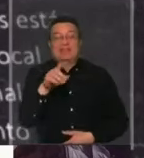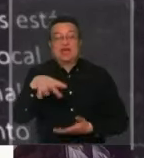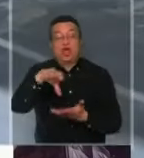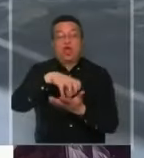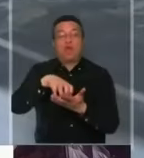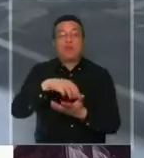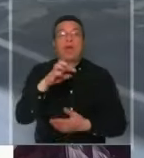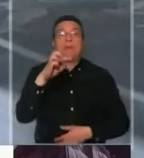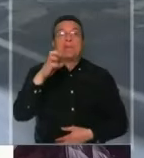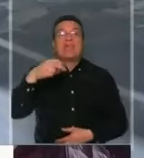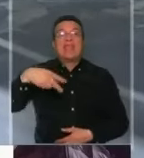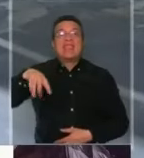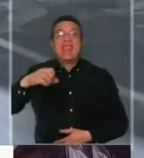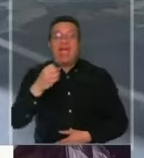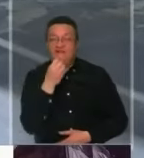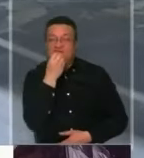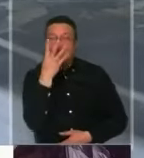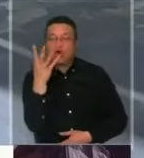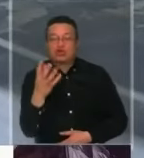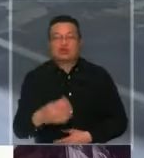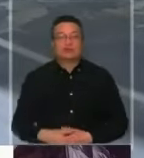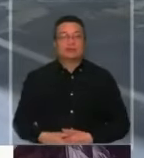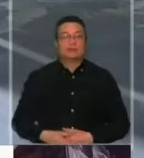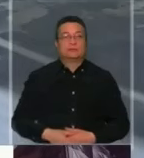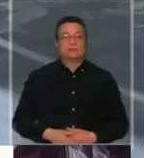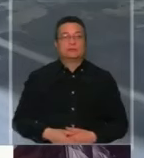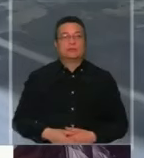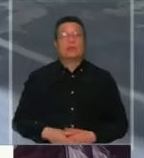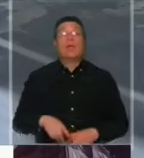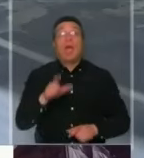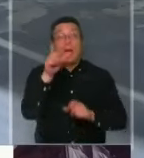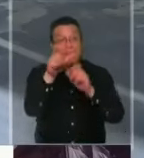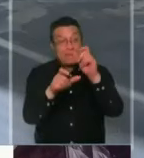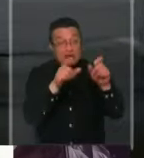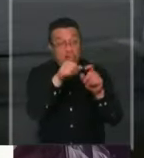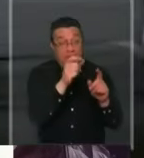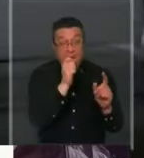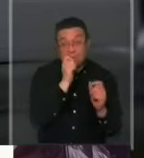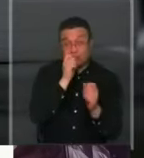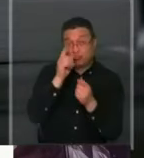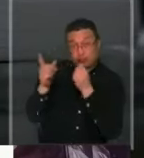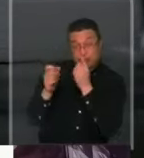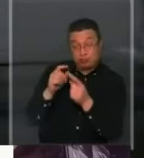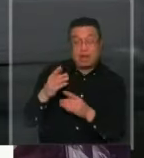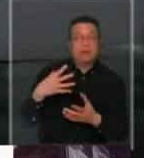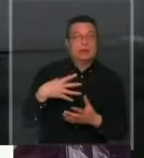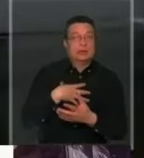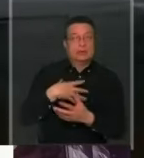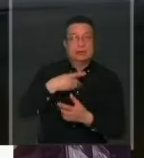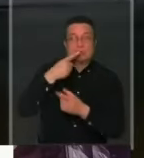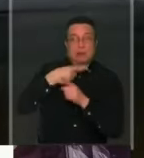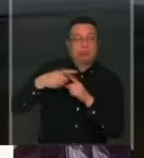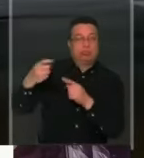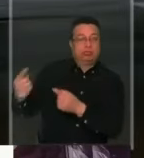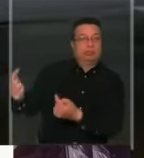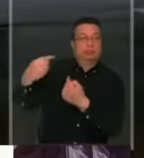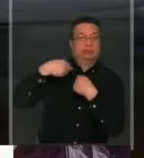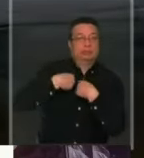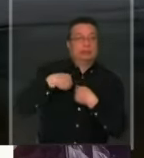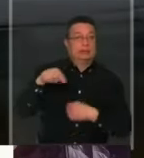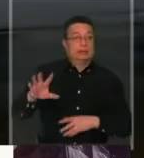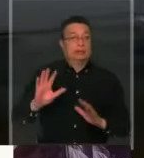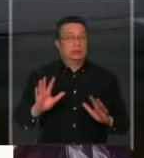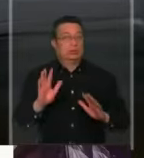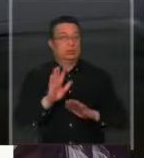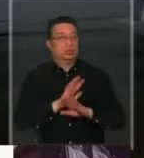Peñaflor. Las personas que hoy figuran denunciando temen represalias por parte de cercanos al precandidato